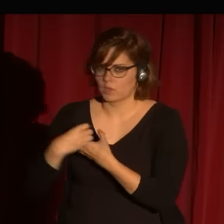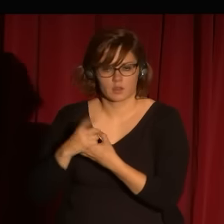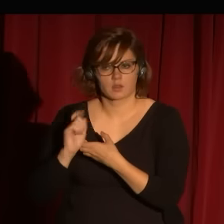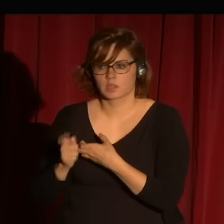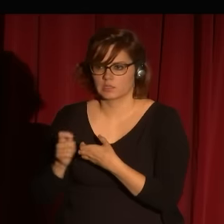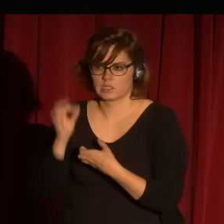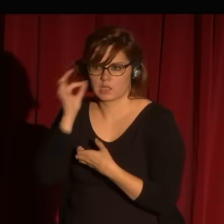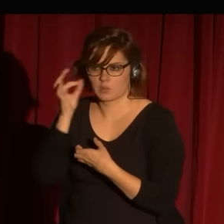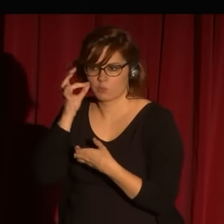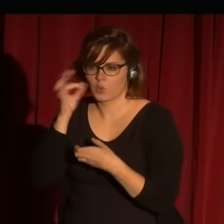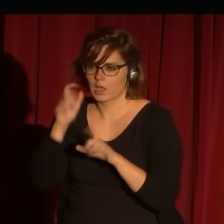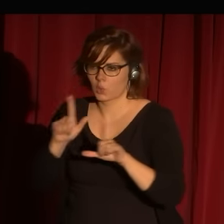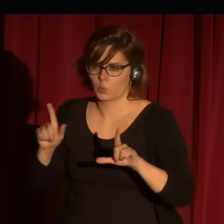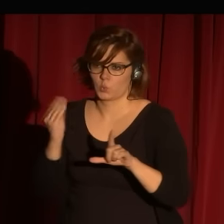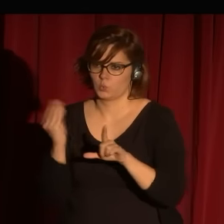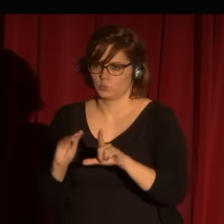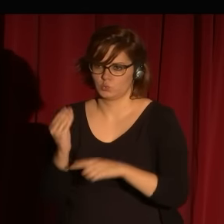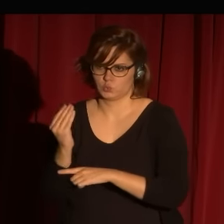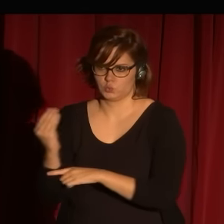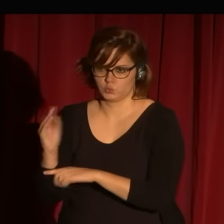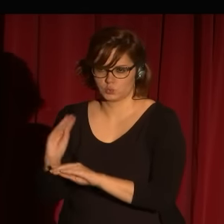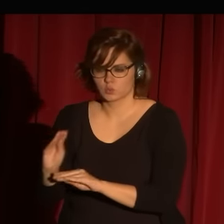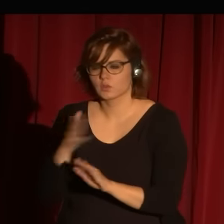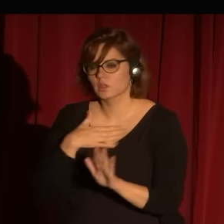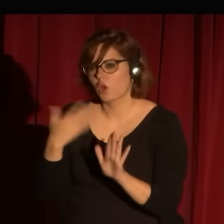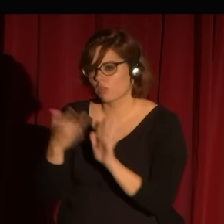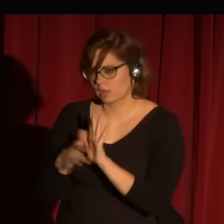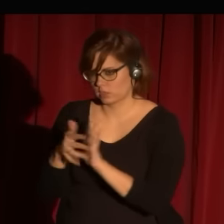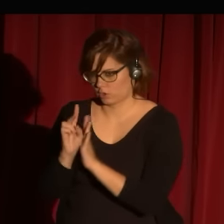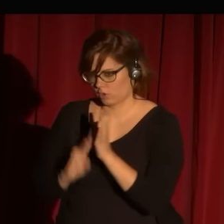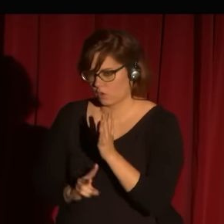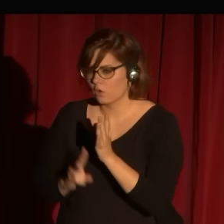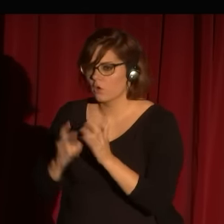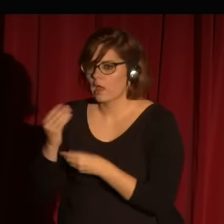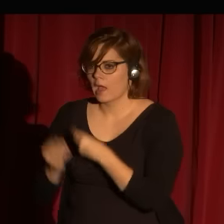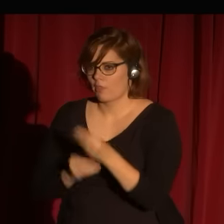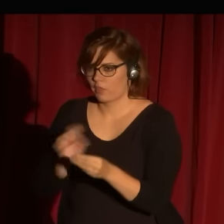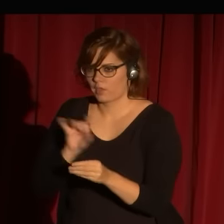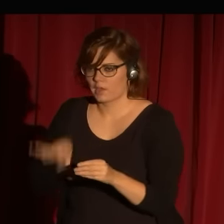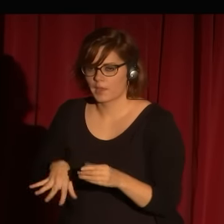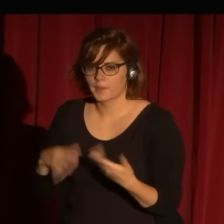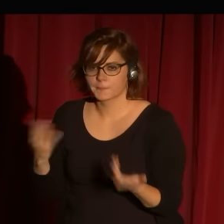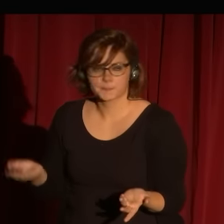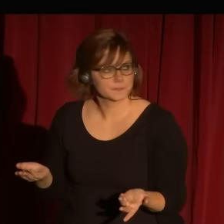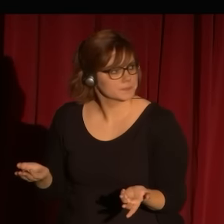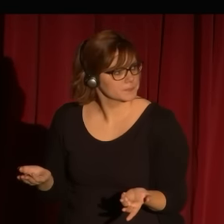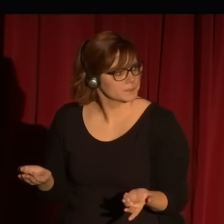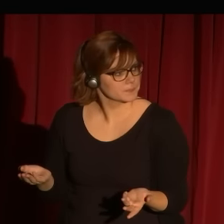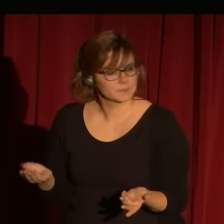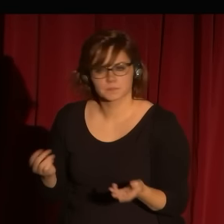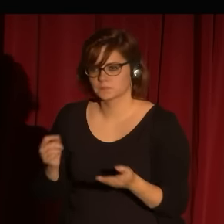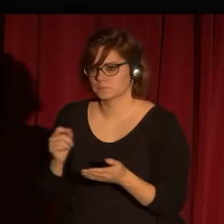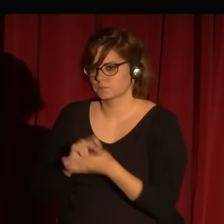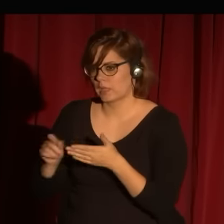mujer también en sus cuadros os Quiero leer una descripción que hace un un